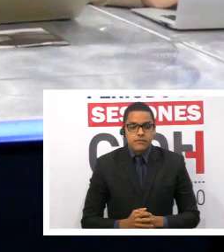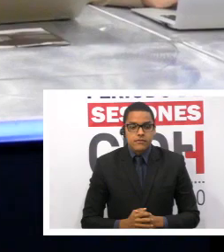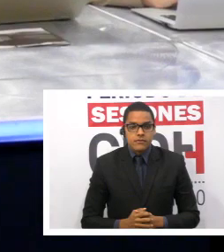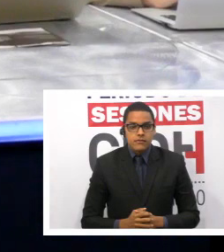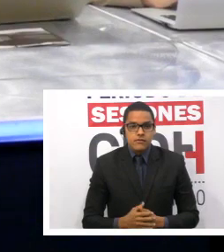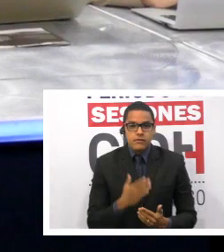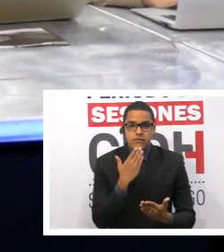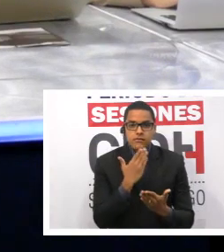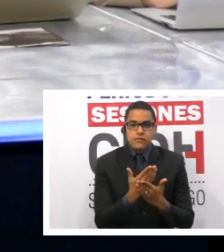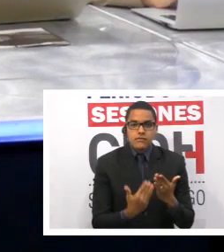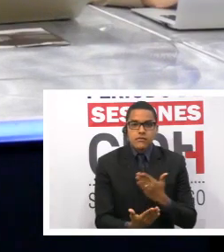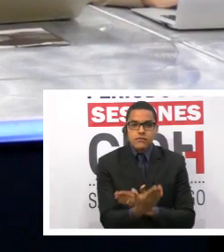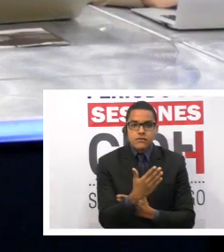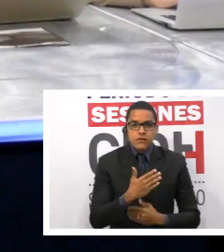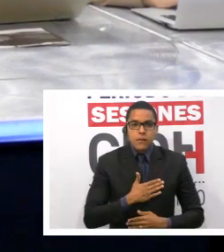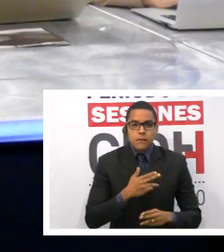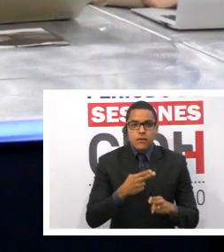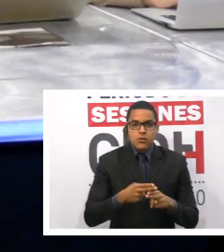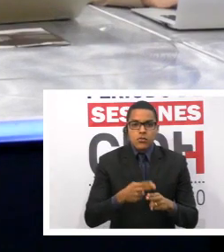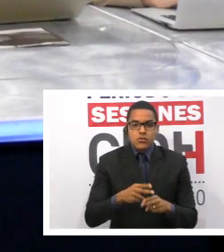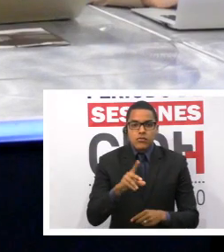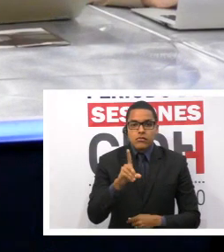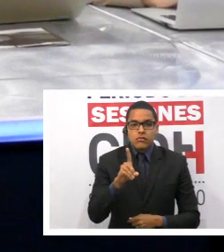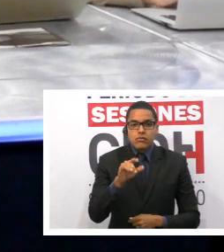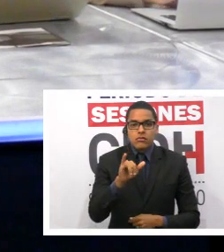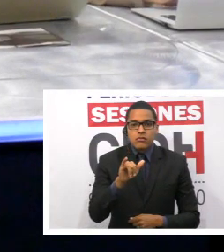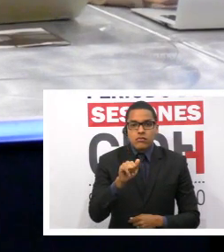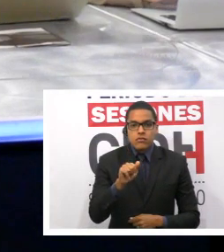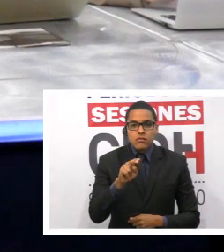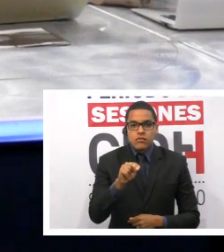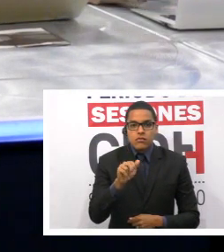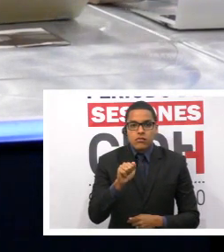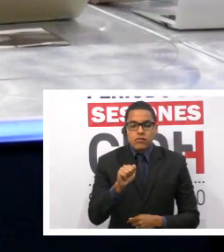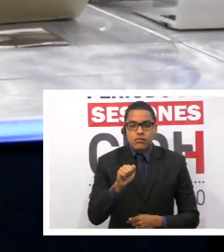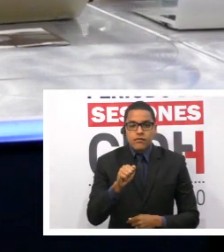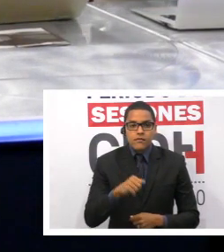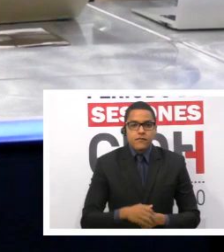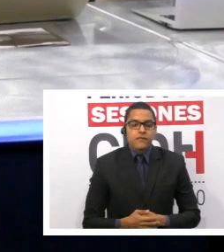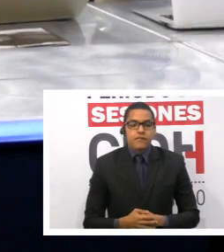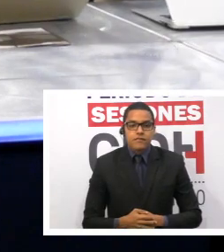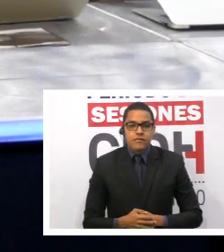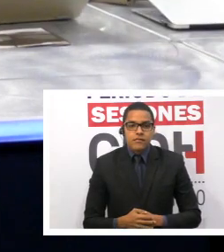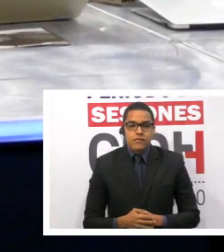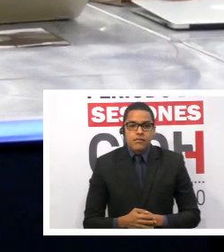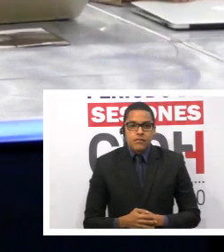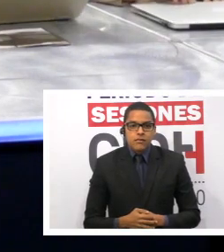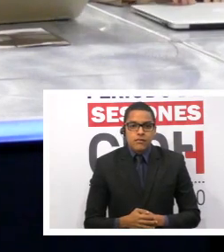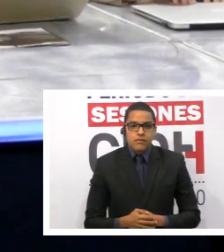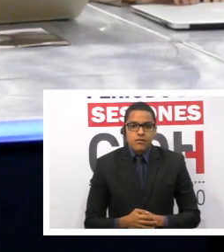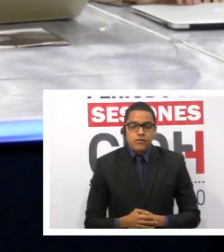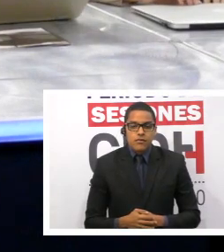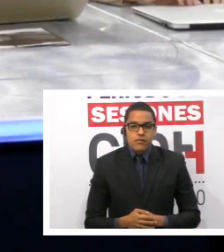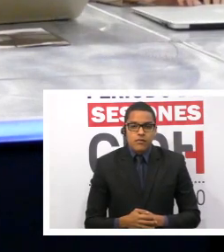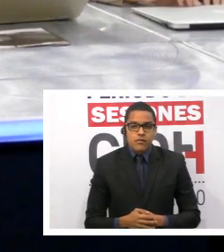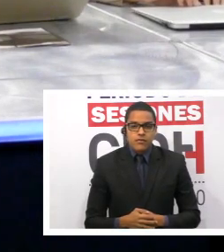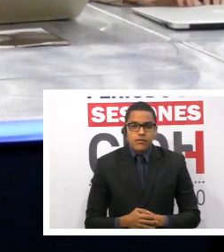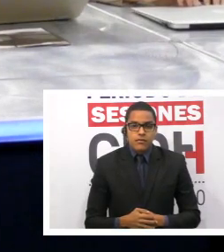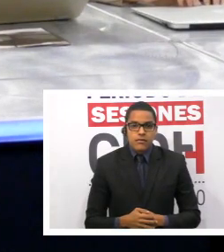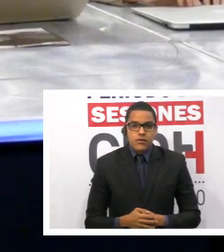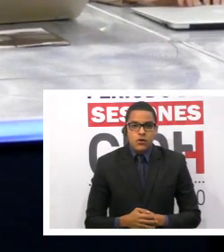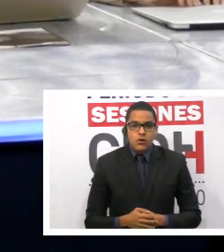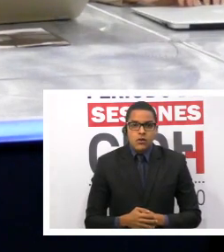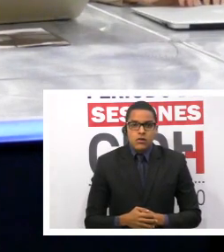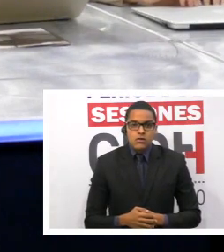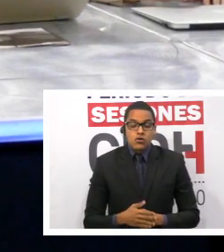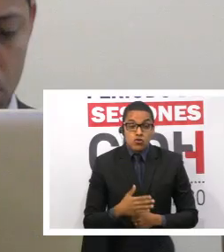buenos días mi nombre es diana guarnizo vengo por parte del centro de estudios de derecho justicia y sociedad de justicia soy